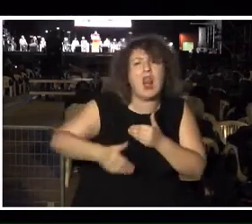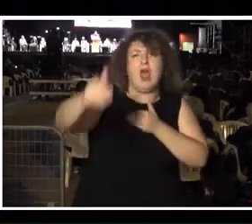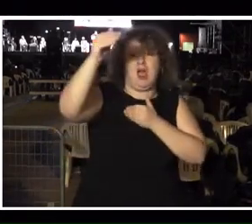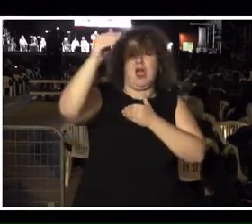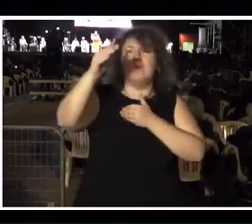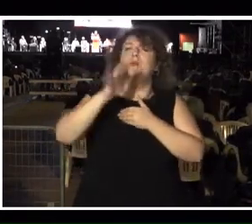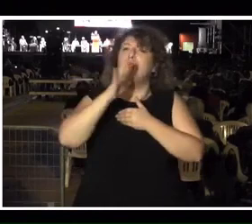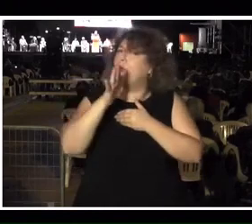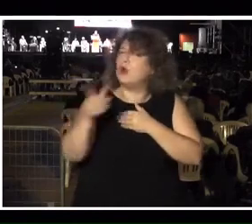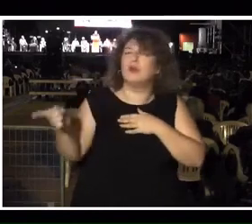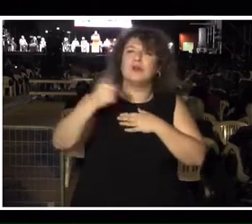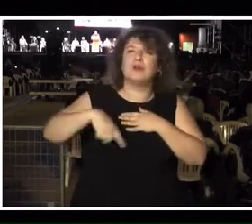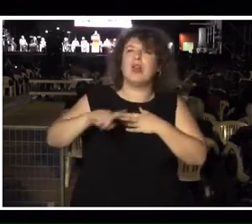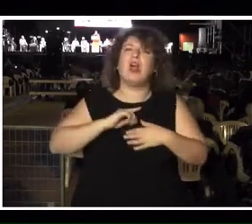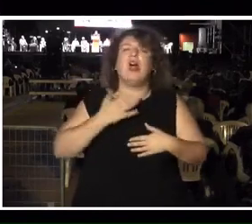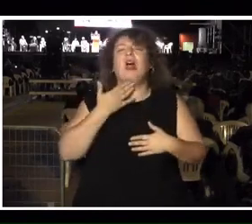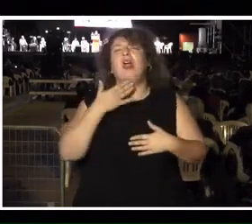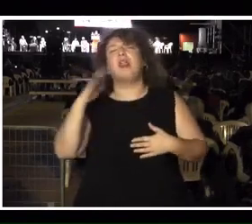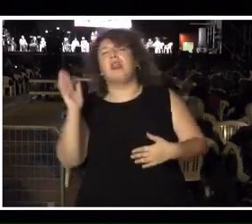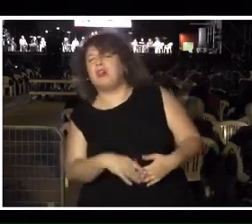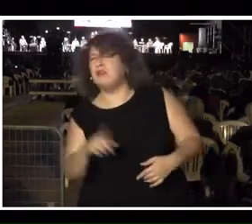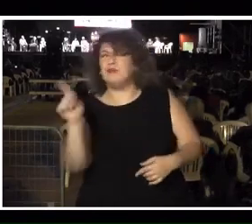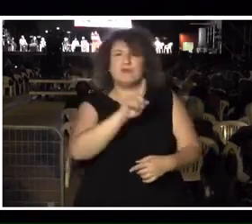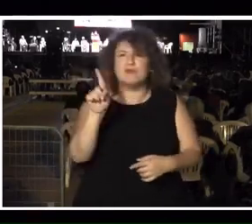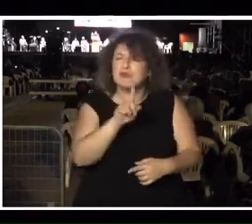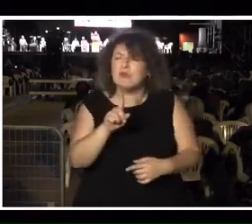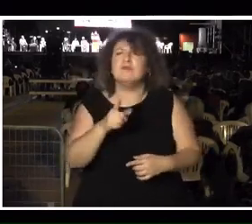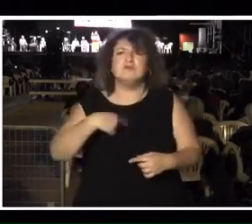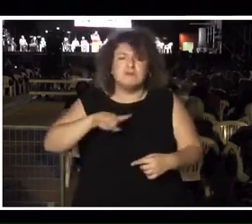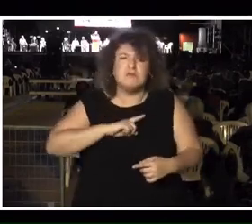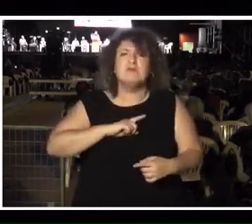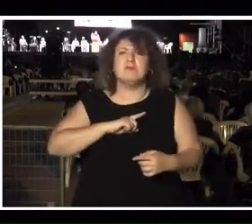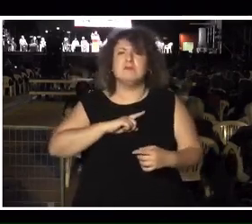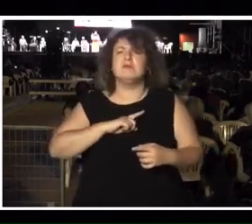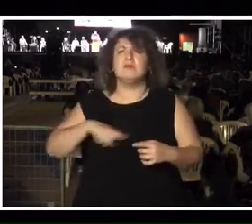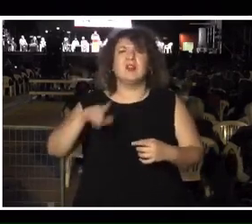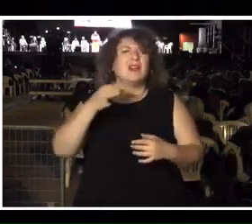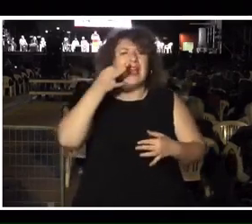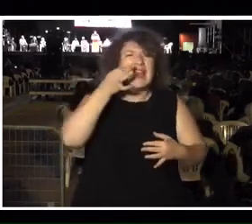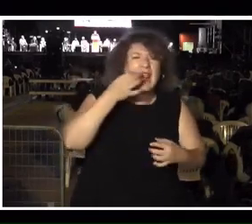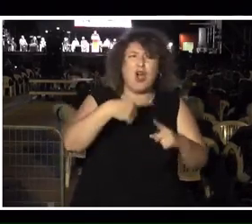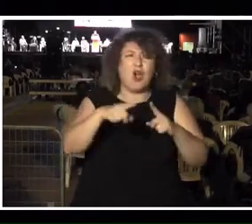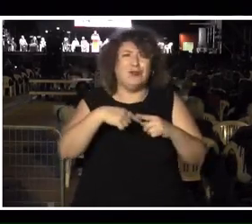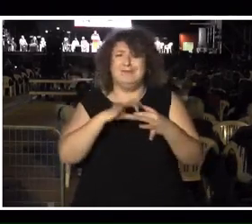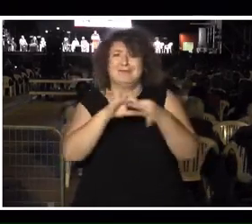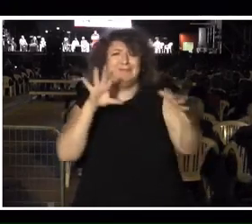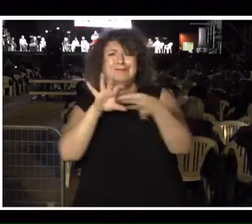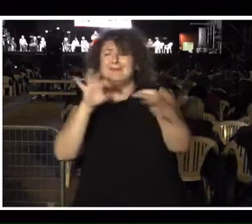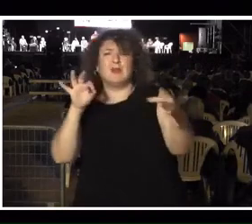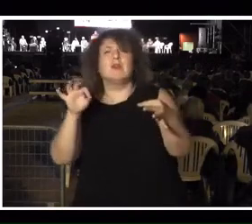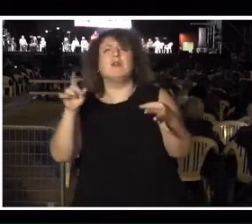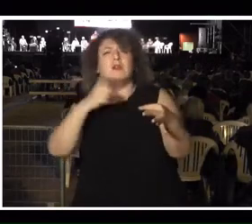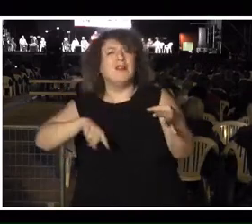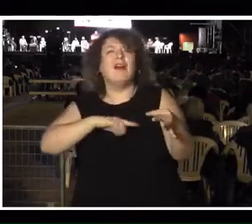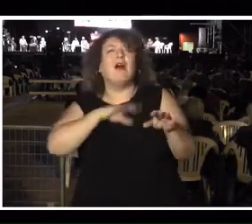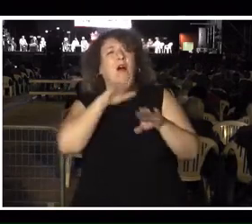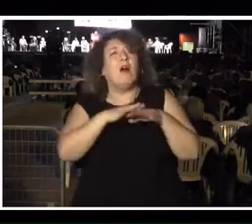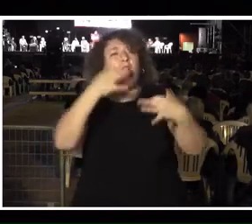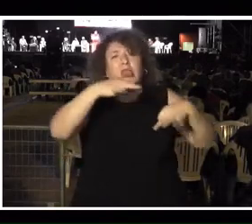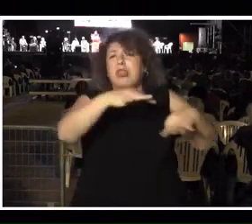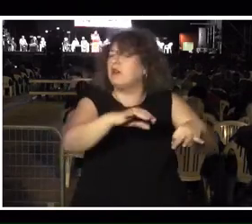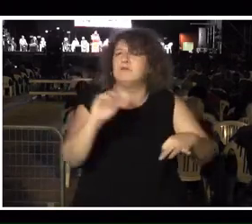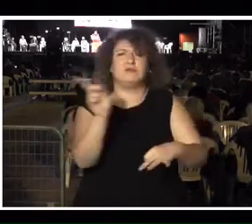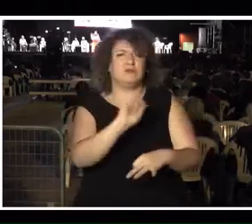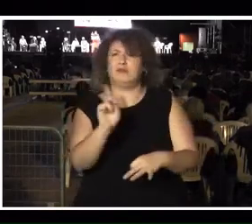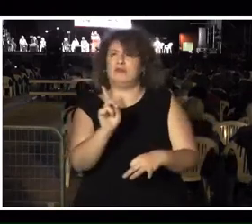lo que es fundamental que no nos pueda la desidia. Es fundamental que no asumáis realidades que no compartís y que no comulguéis con ruedas de molino. Muy